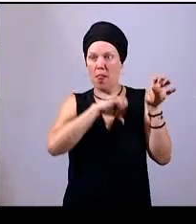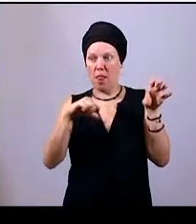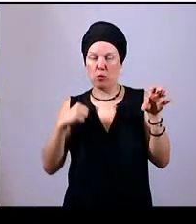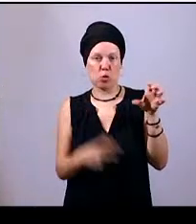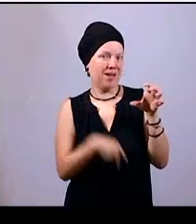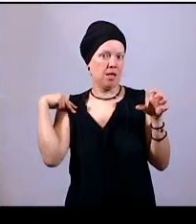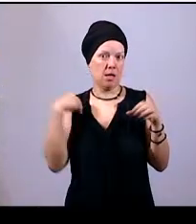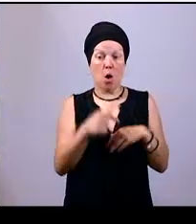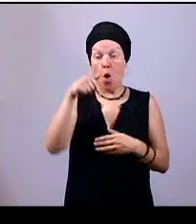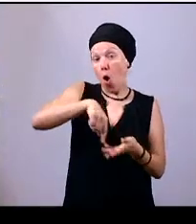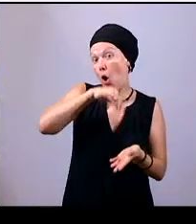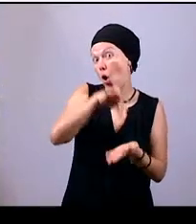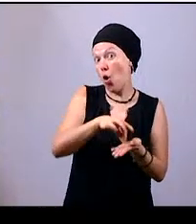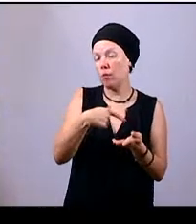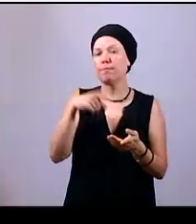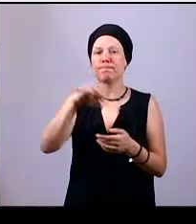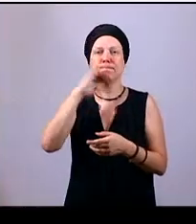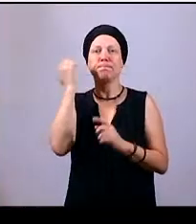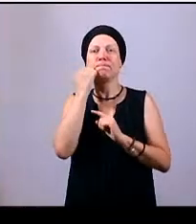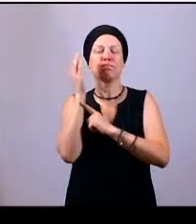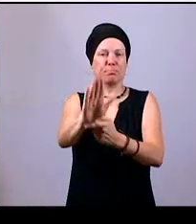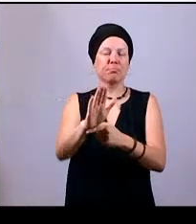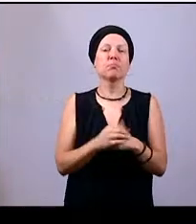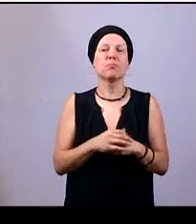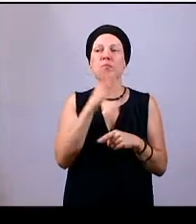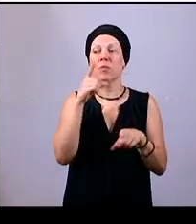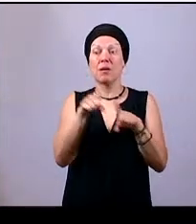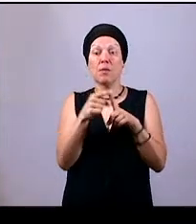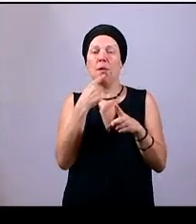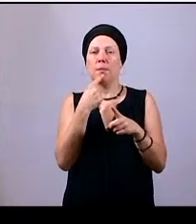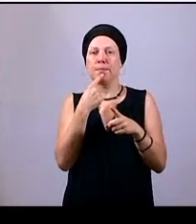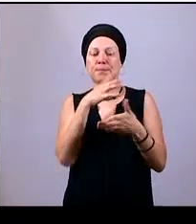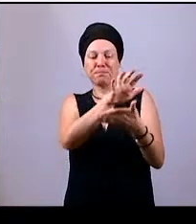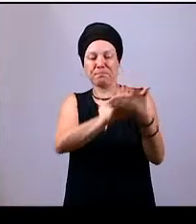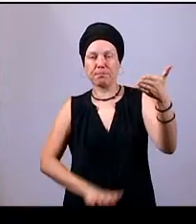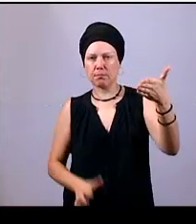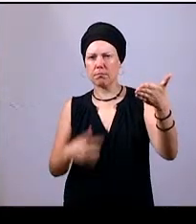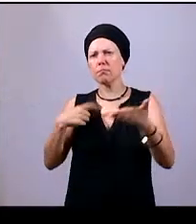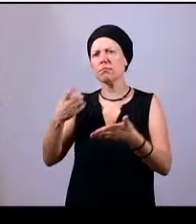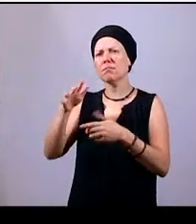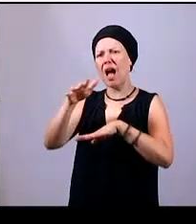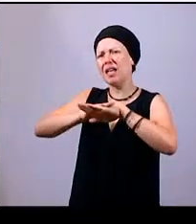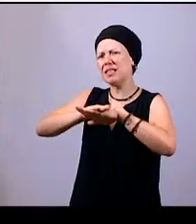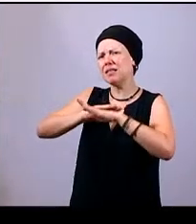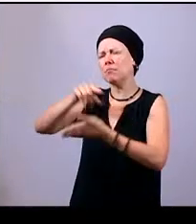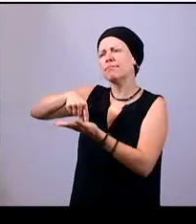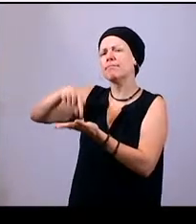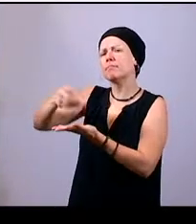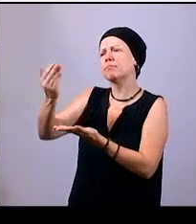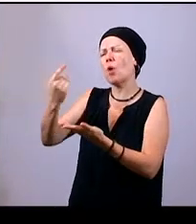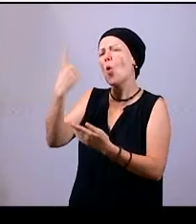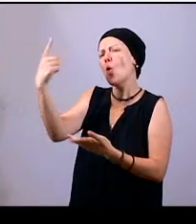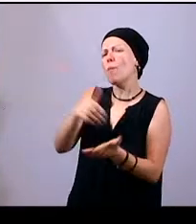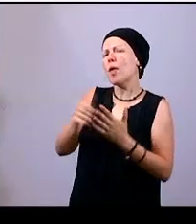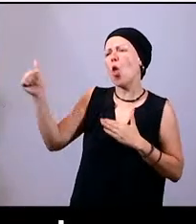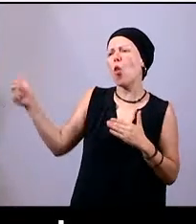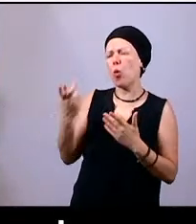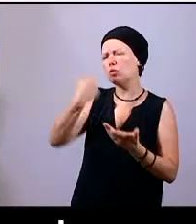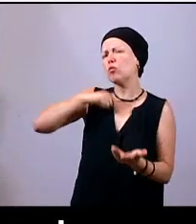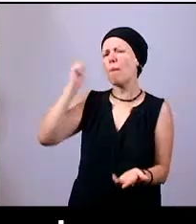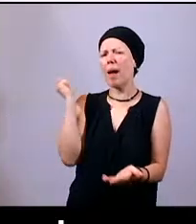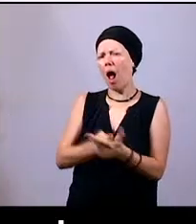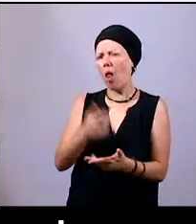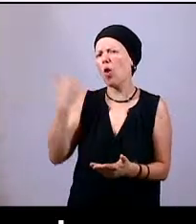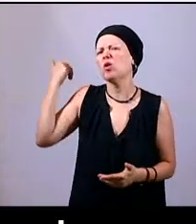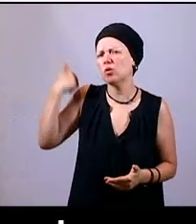día de hoy vamos a interponer un requerimiento en el que le vamos a exigir al Estado ese 1 millón de euros que hemos pagado, que